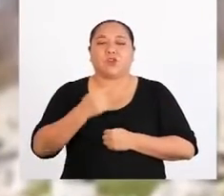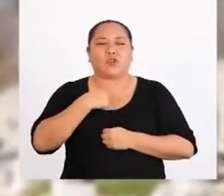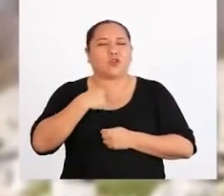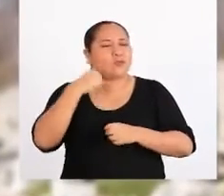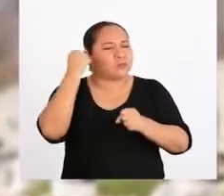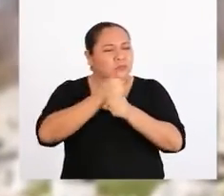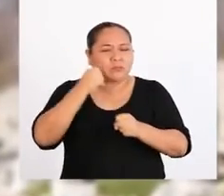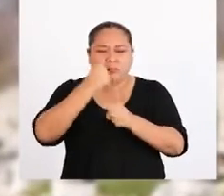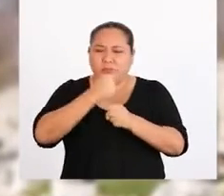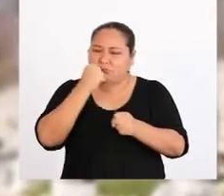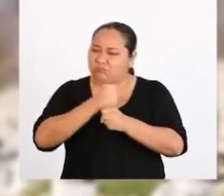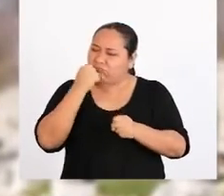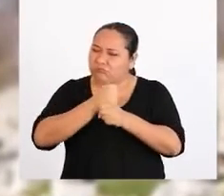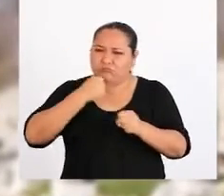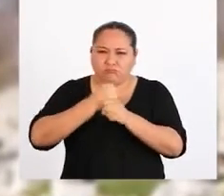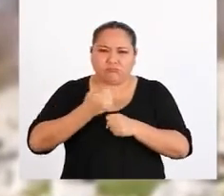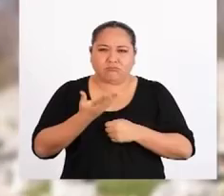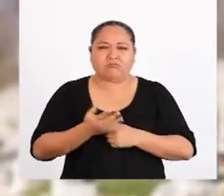Tengo que trabajar en mi estilo.